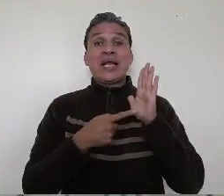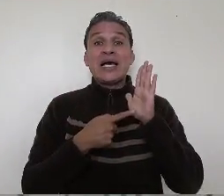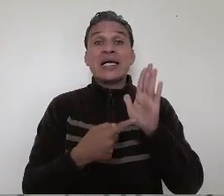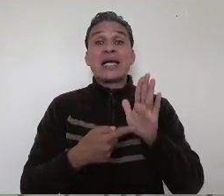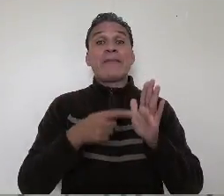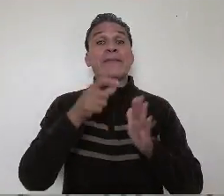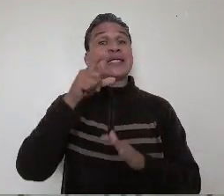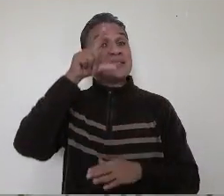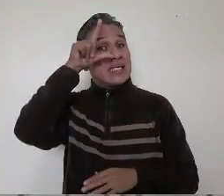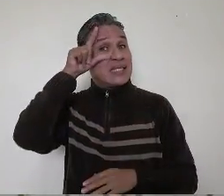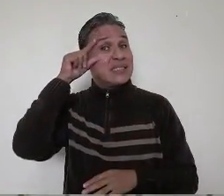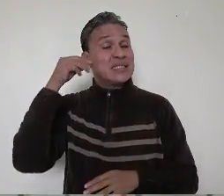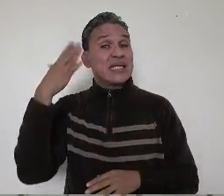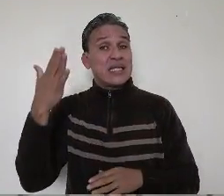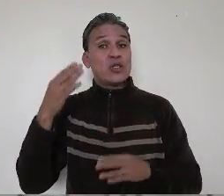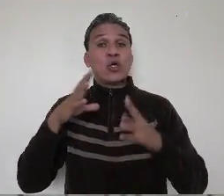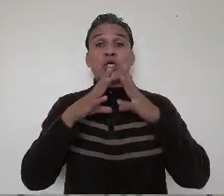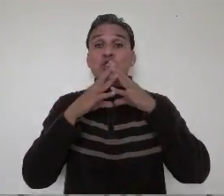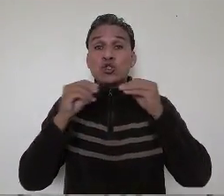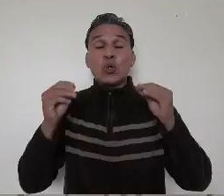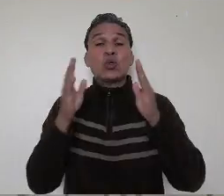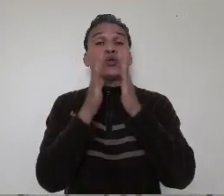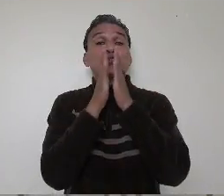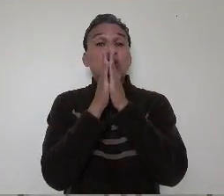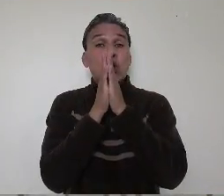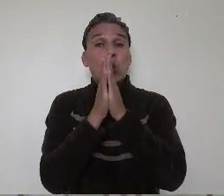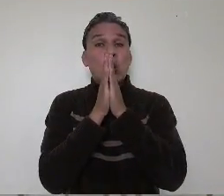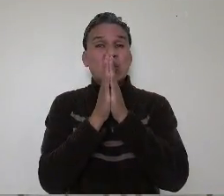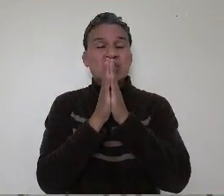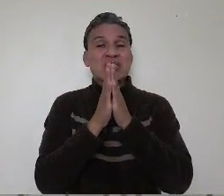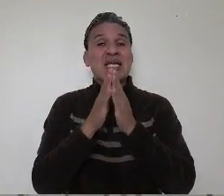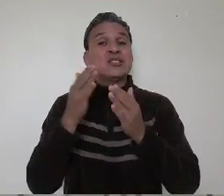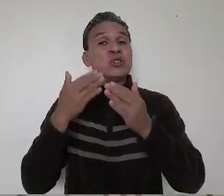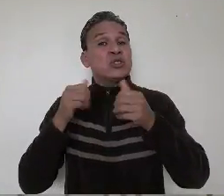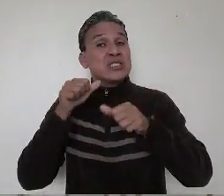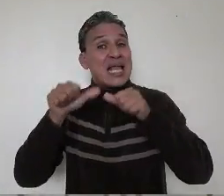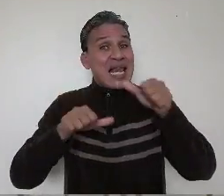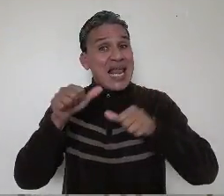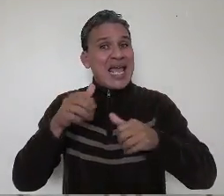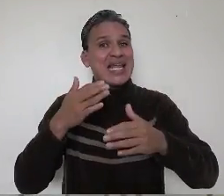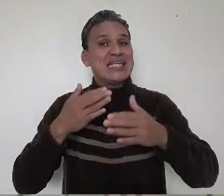en compañía de todos los santos la herencia de la felicidad eterna.